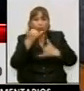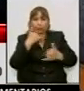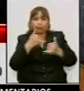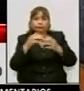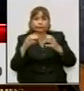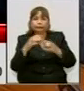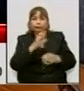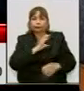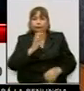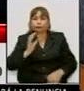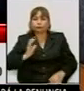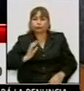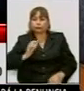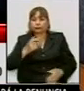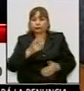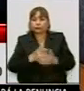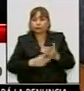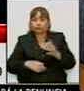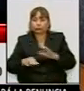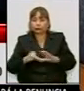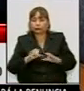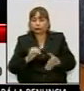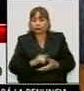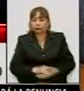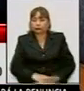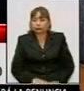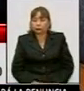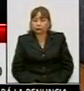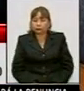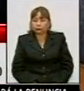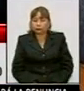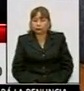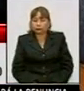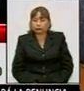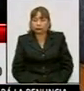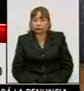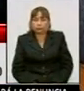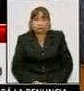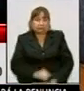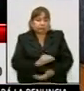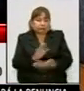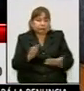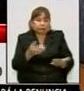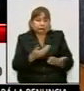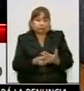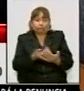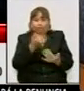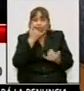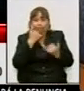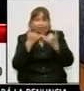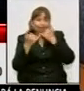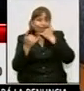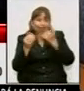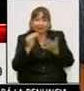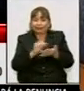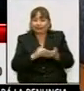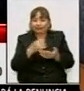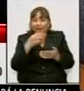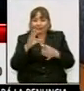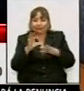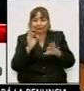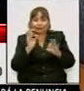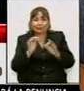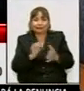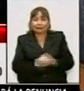CETAR Callao. ¿Qué acciones se tomó al respecto? Todas las irregularidades, como lo he vuelto a repetir, que ellos han